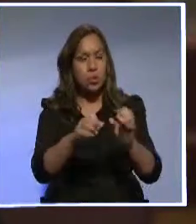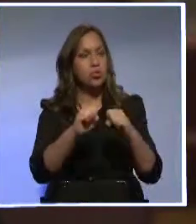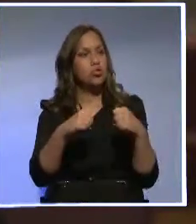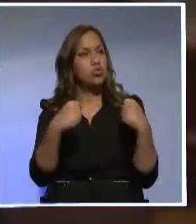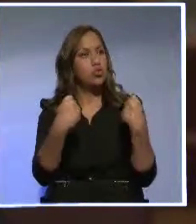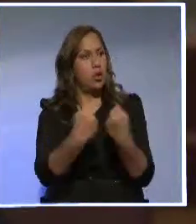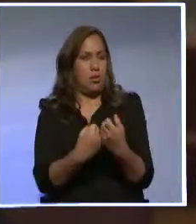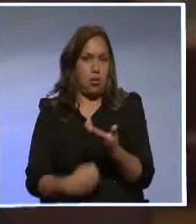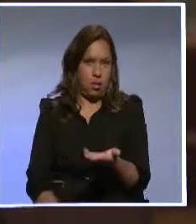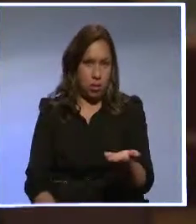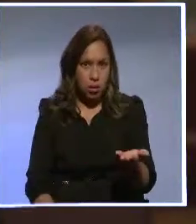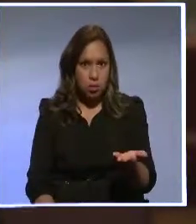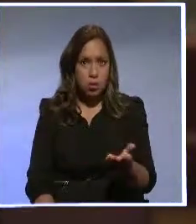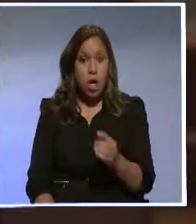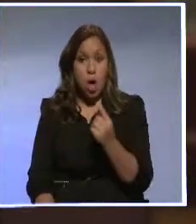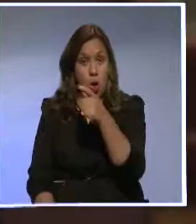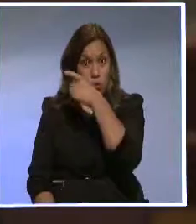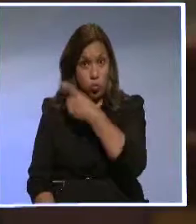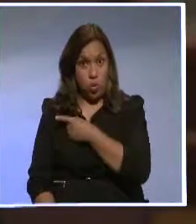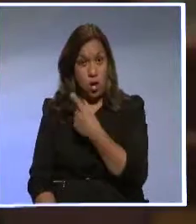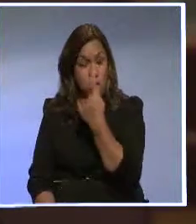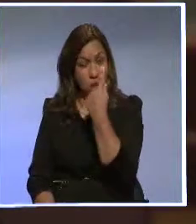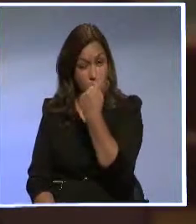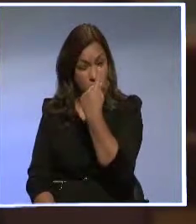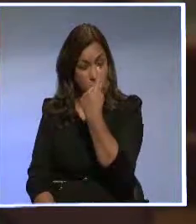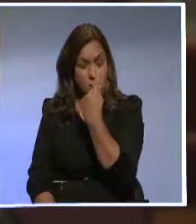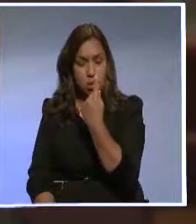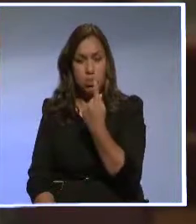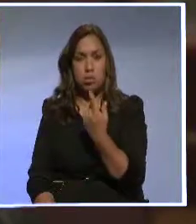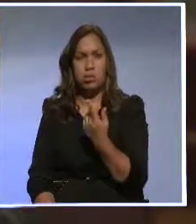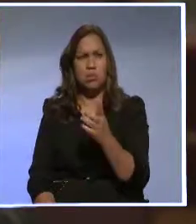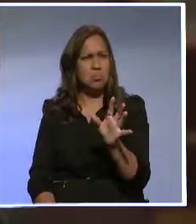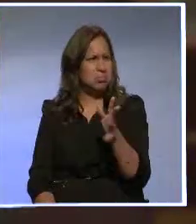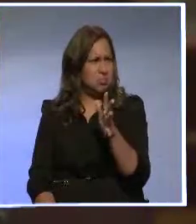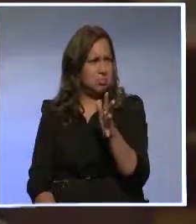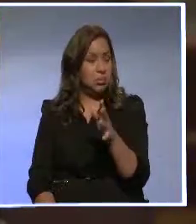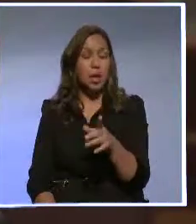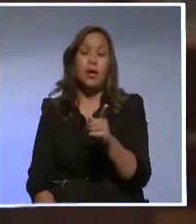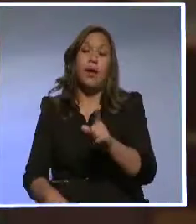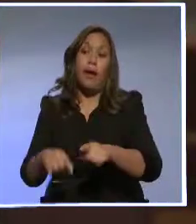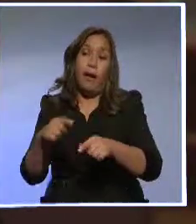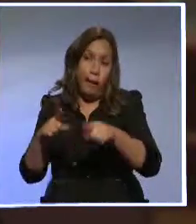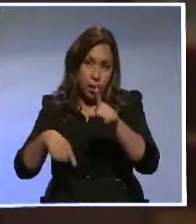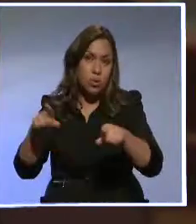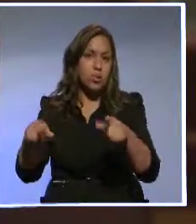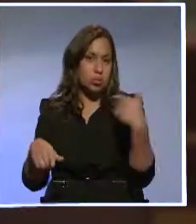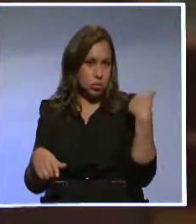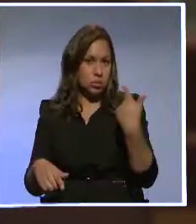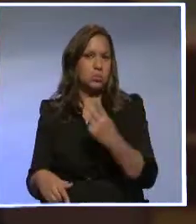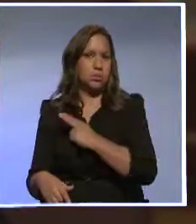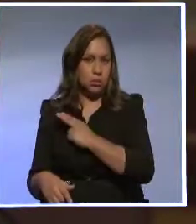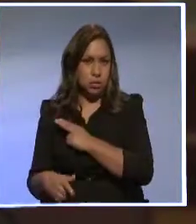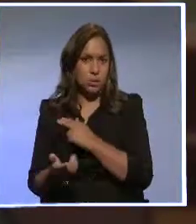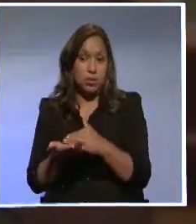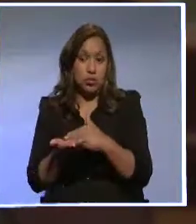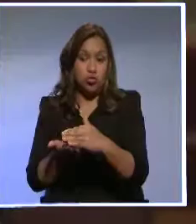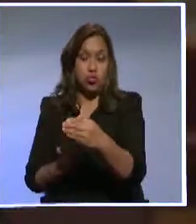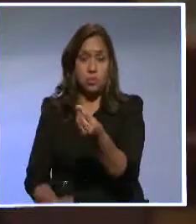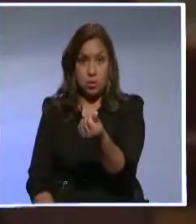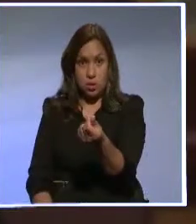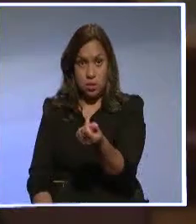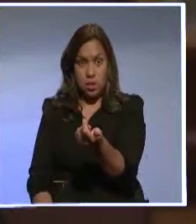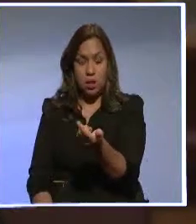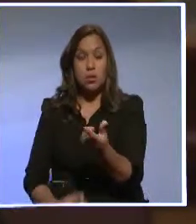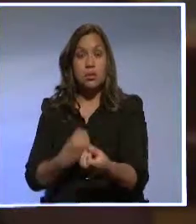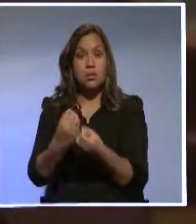personas y esas universidades se han tenido excedentes porque han sabido administrar adecuadamente los recursos esos